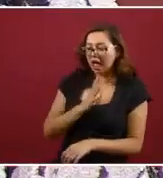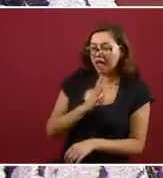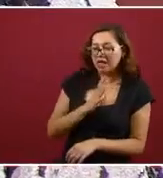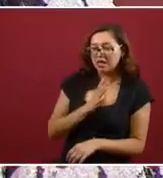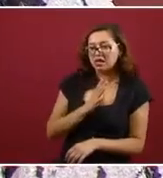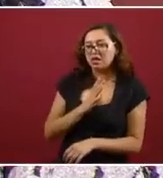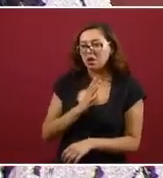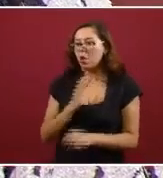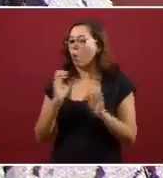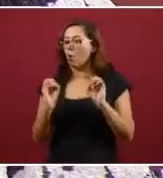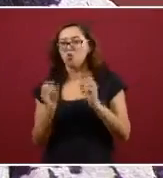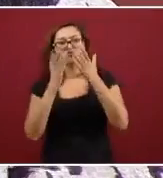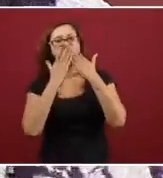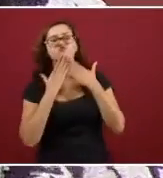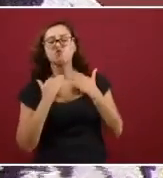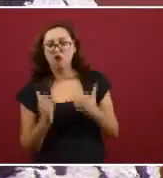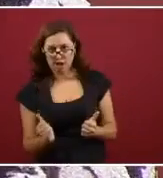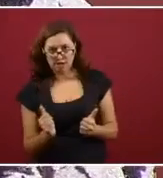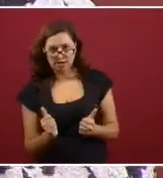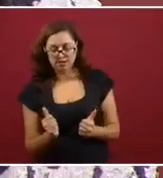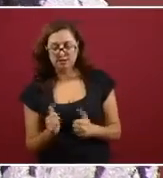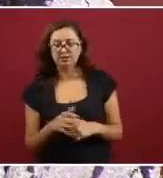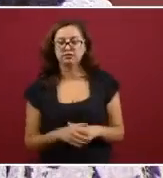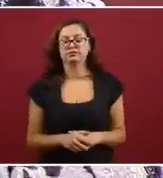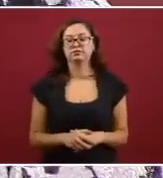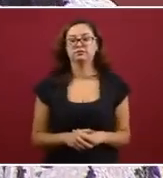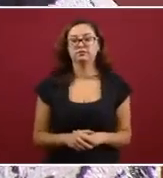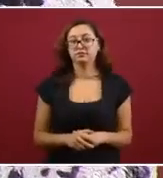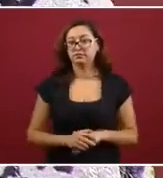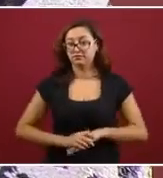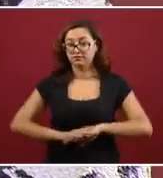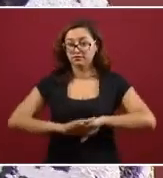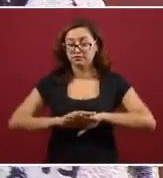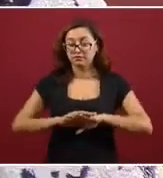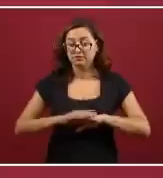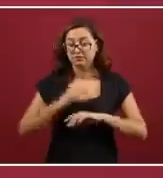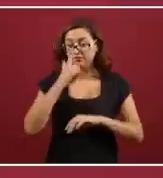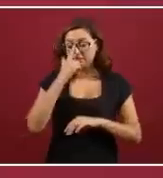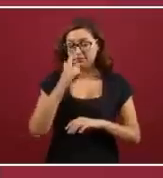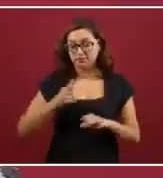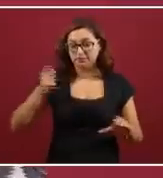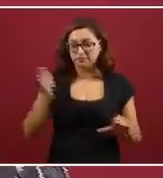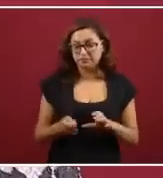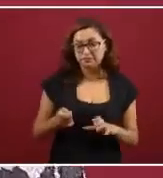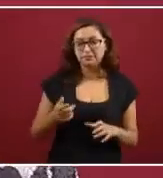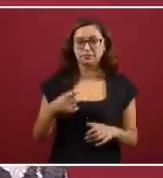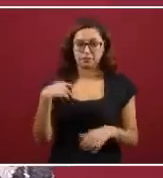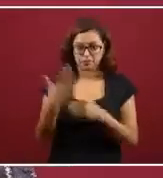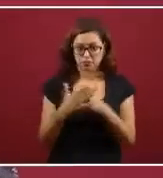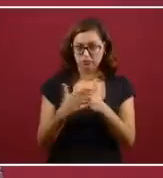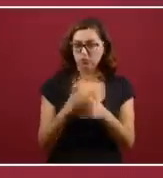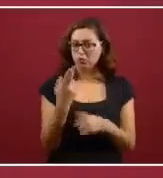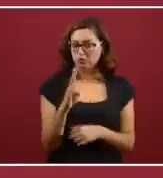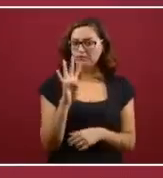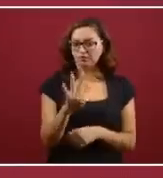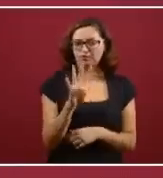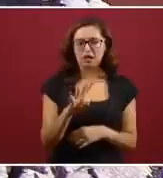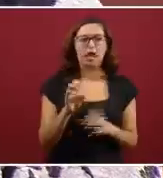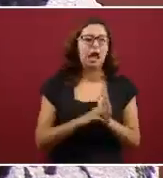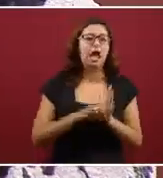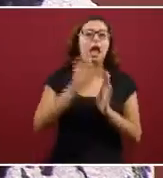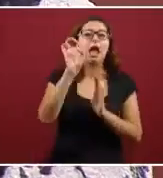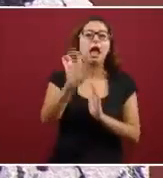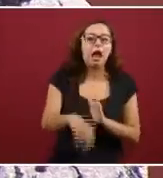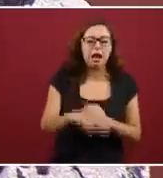19 de noviembre de este año. Pero ahí no termina la historia. El Departamento de Comercio dice, sí, hay unas subvenciones que el